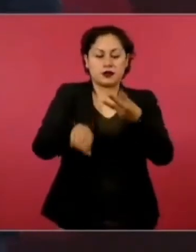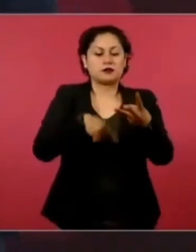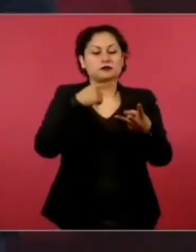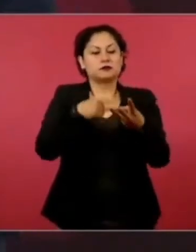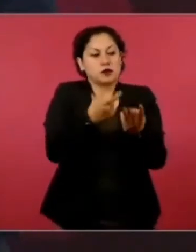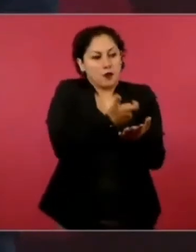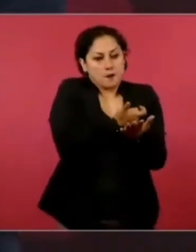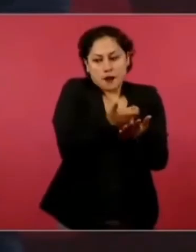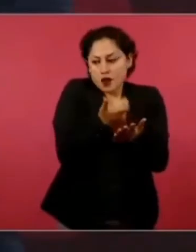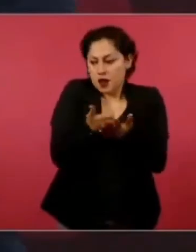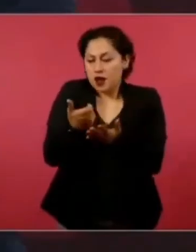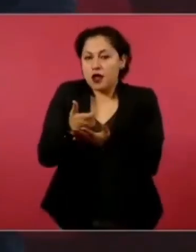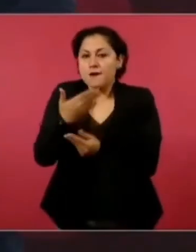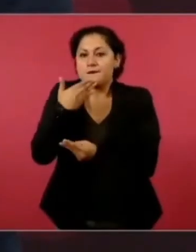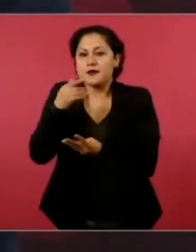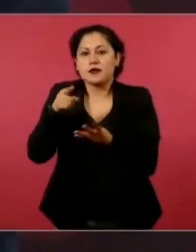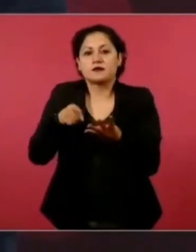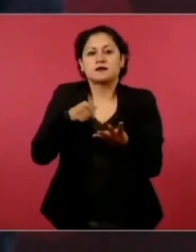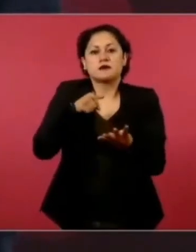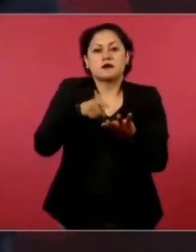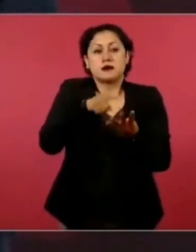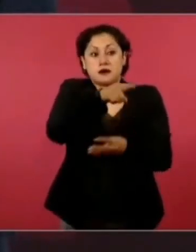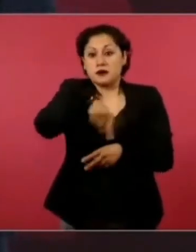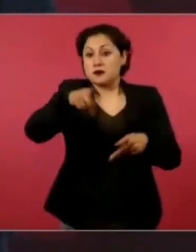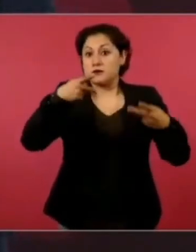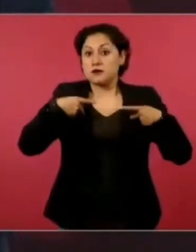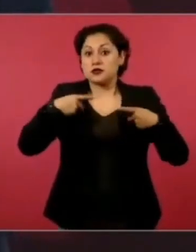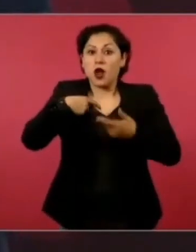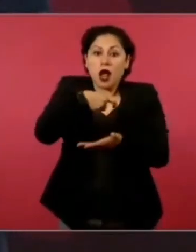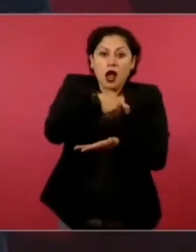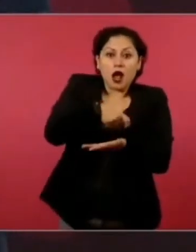Por eso sí se puede